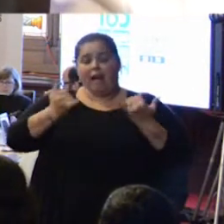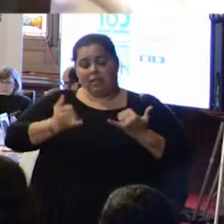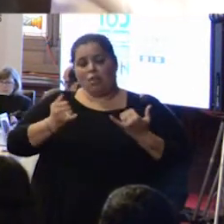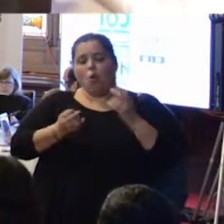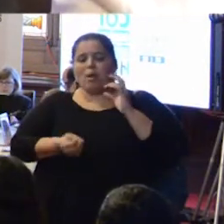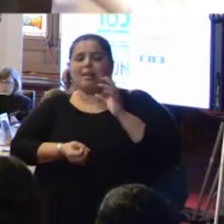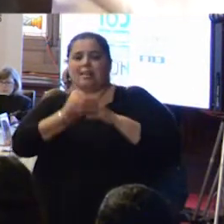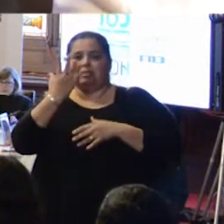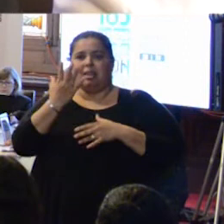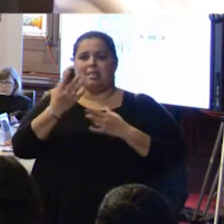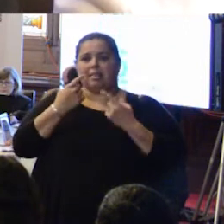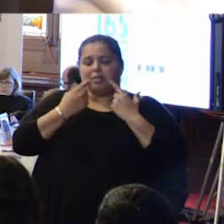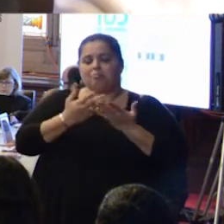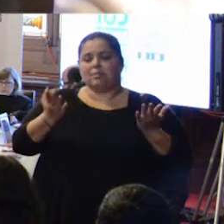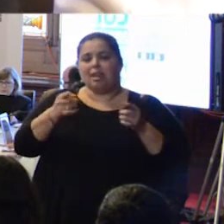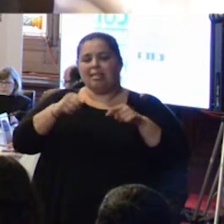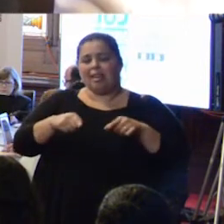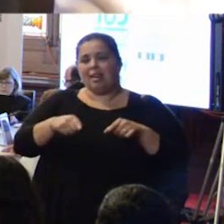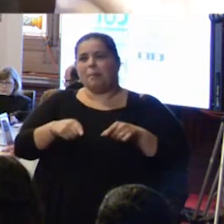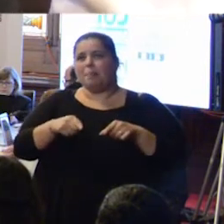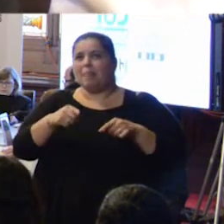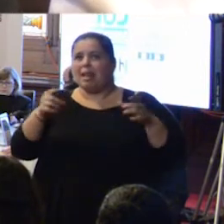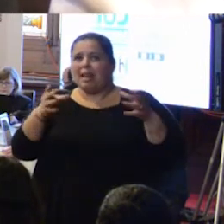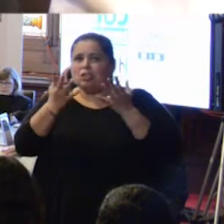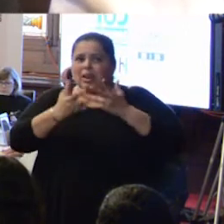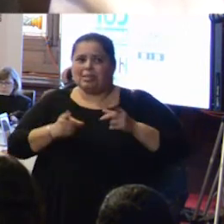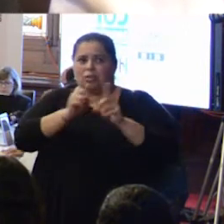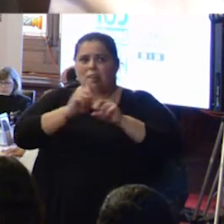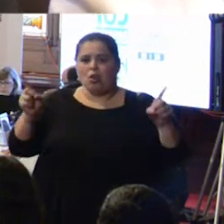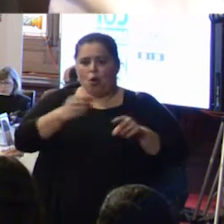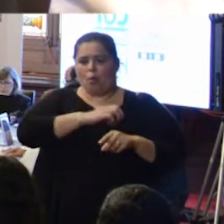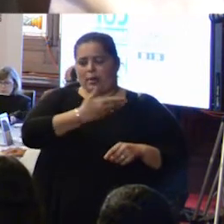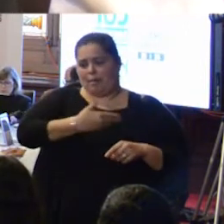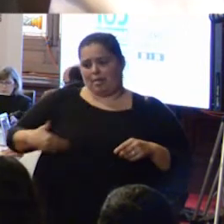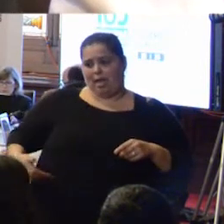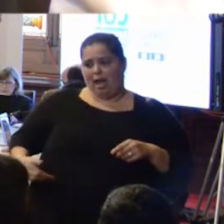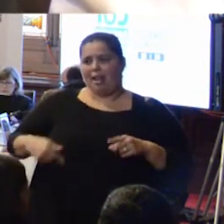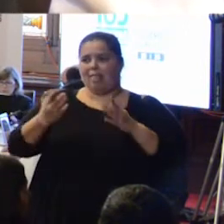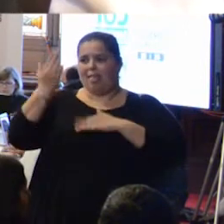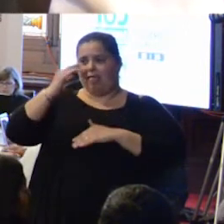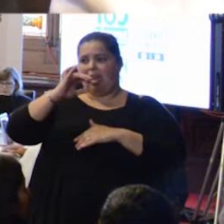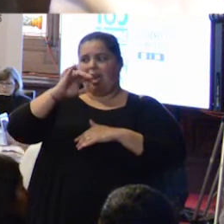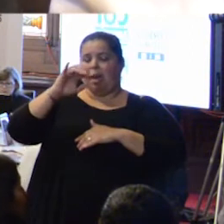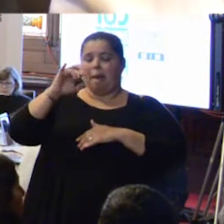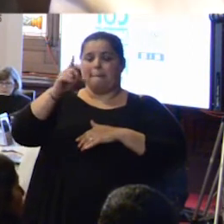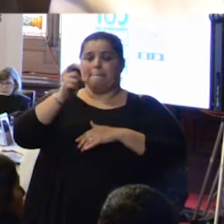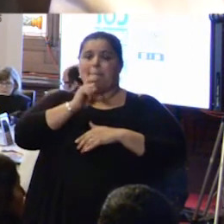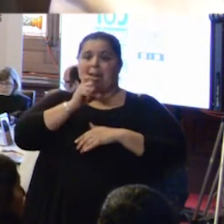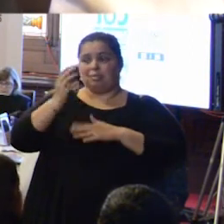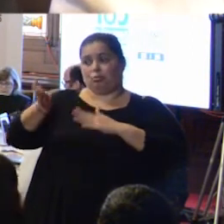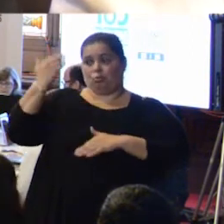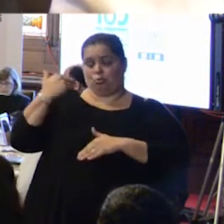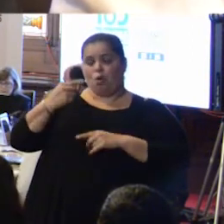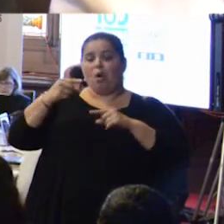organizaciones no gubernamentales sobre las cuales dimos testimonio en la audiencia del mes de marzo, y en ese momento todavía no estaba, había sido aprobada